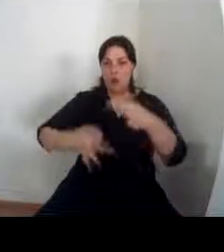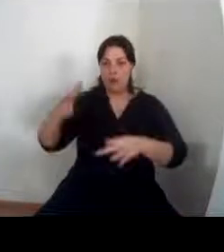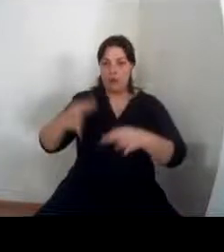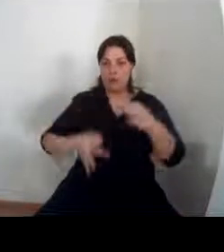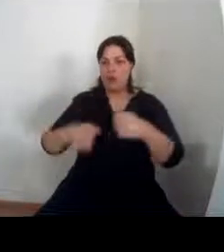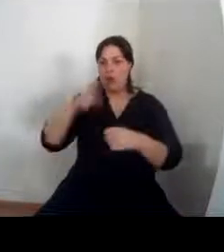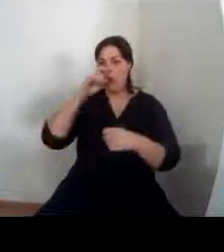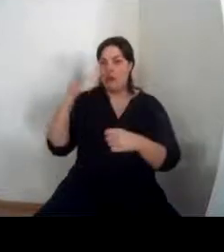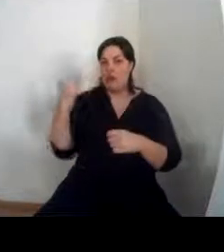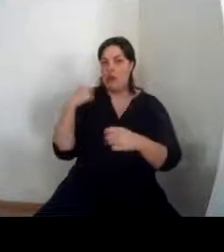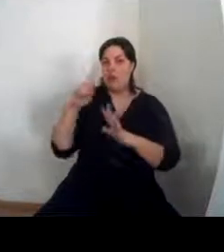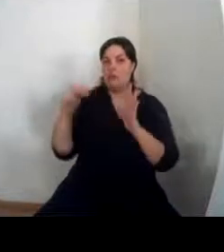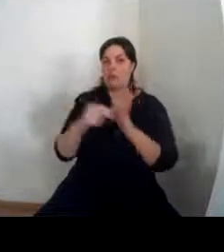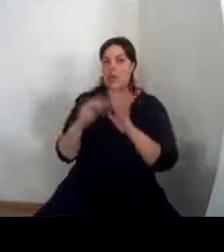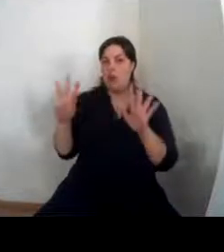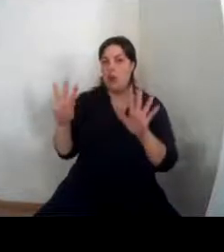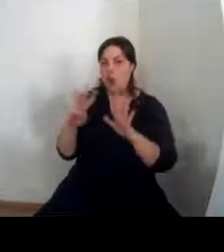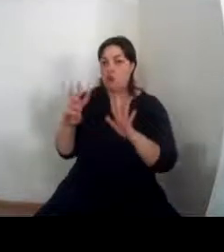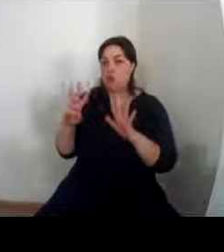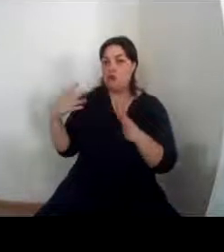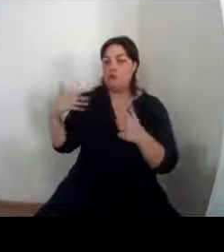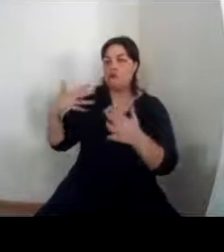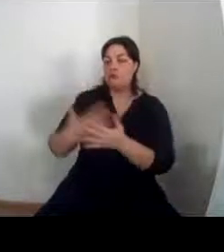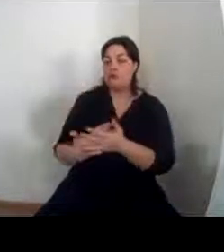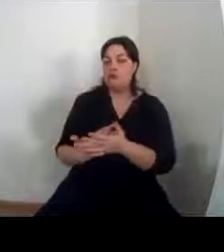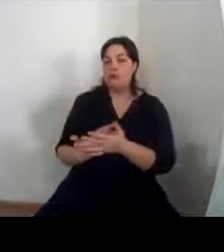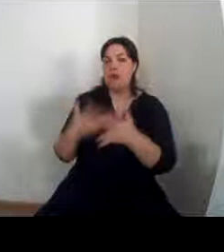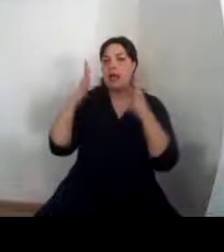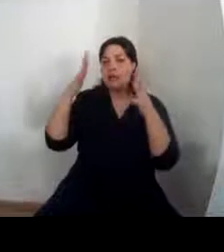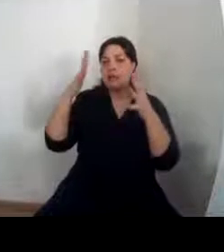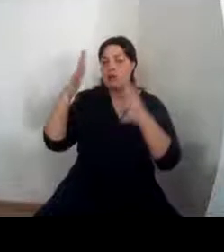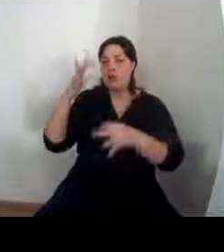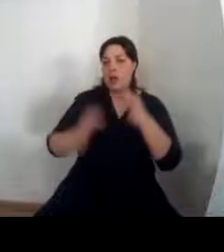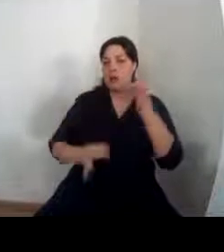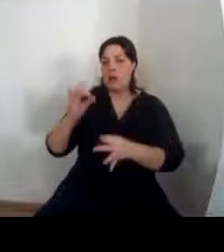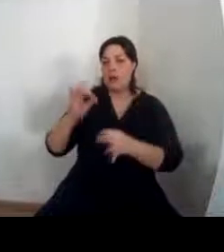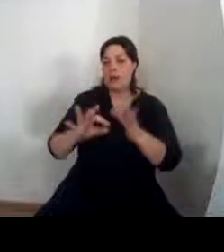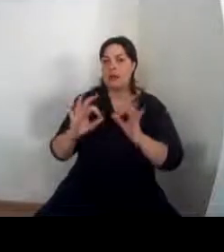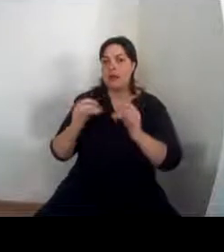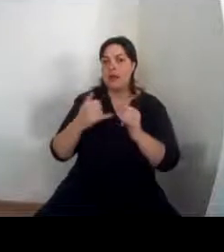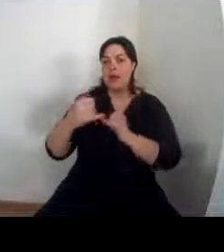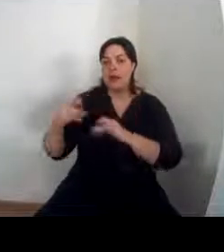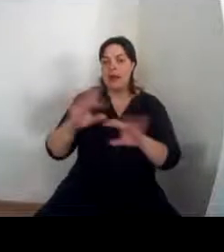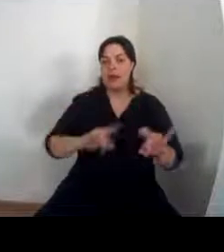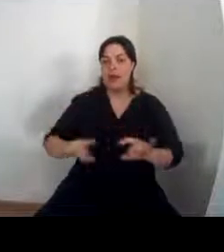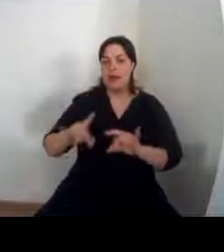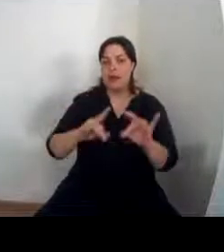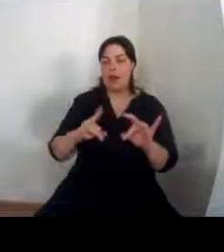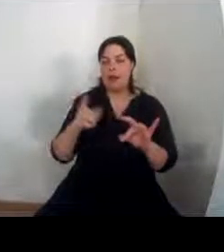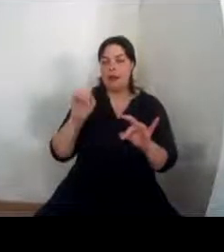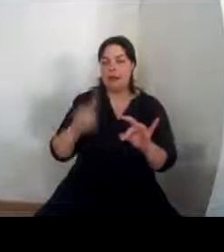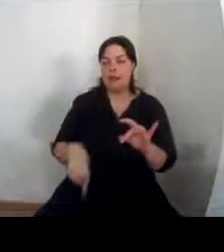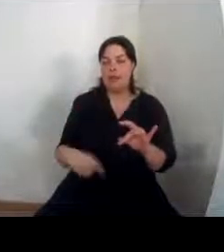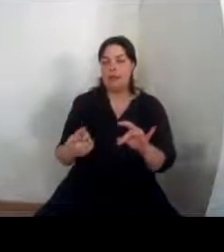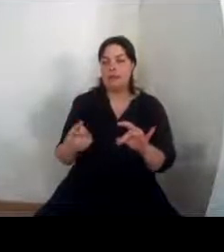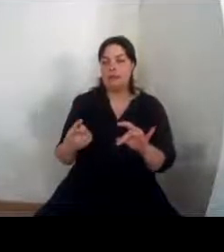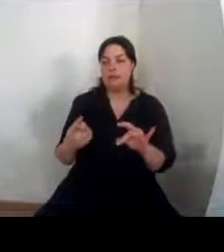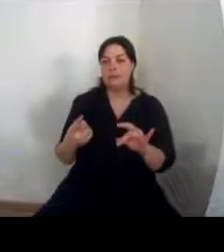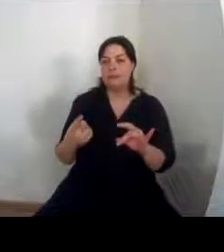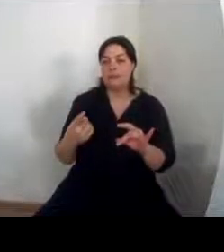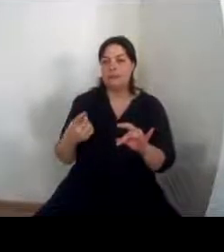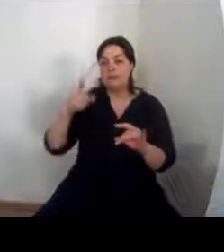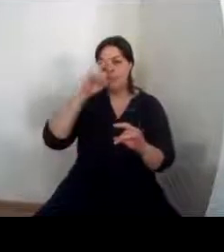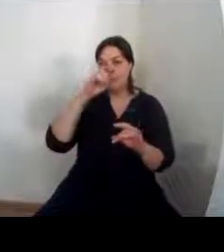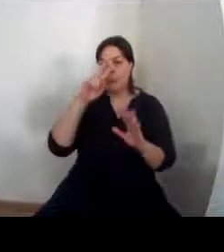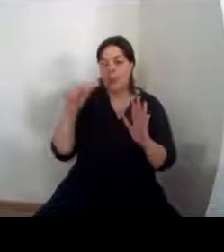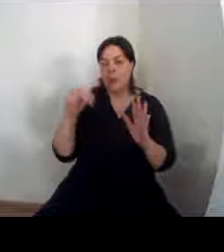año 2008 desempeña funciones propias de asesoría jurídica en la Cámara Regional, ocupando desde el